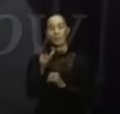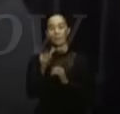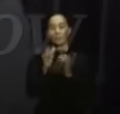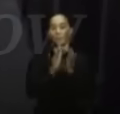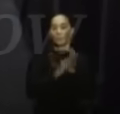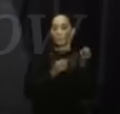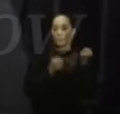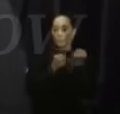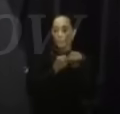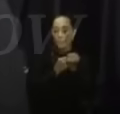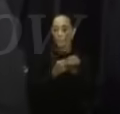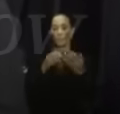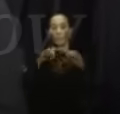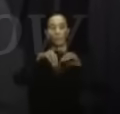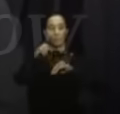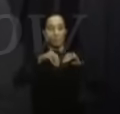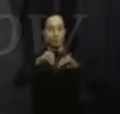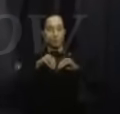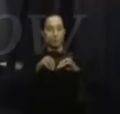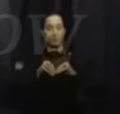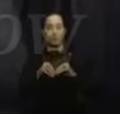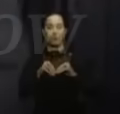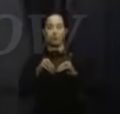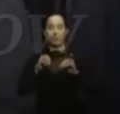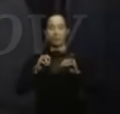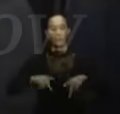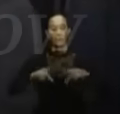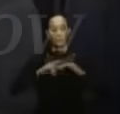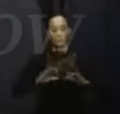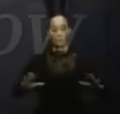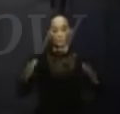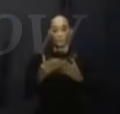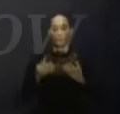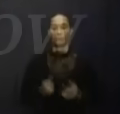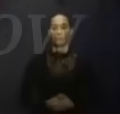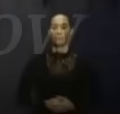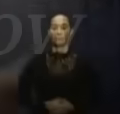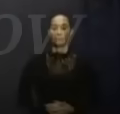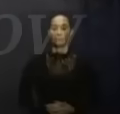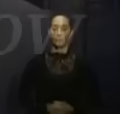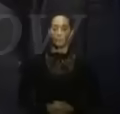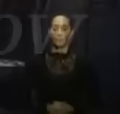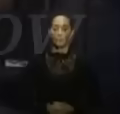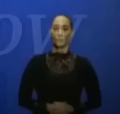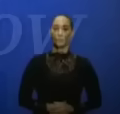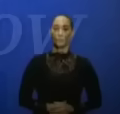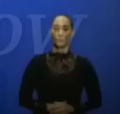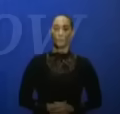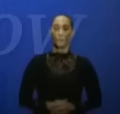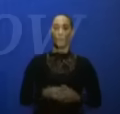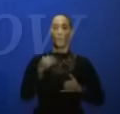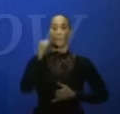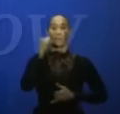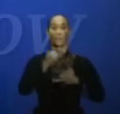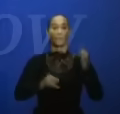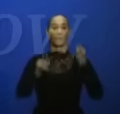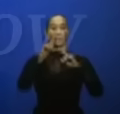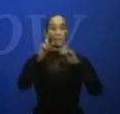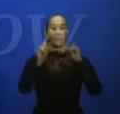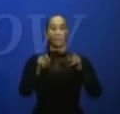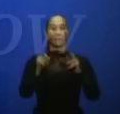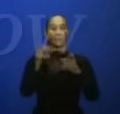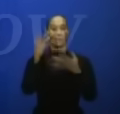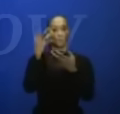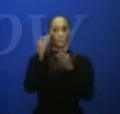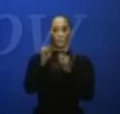acogida por los comerciantes y por los lugareños de ahí. Gracias. La última parte, yo no creo